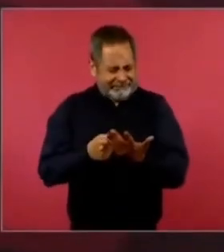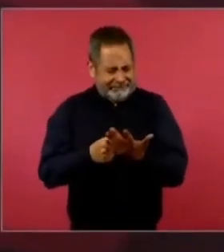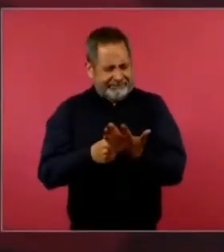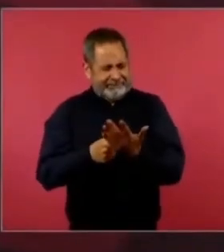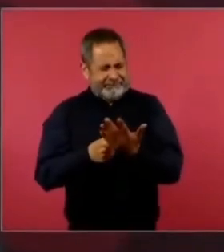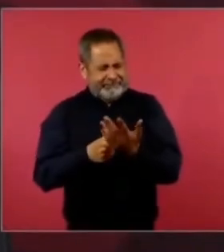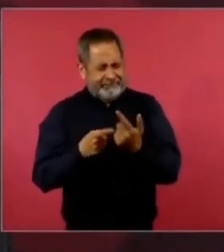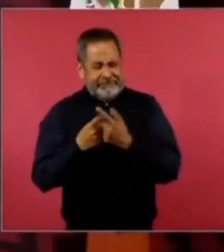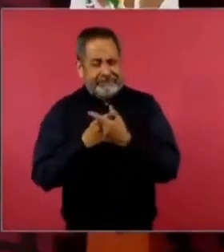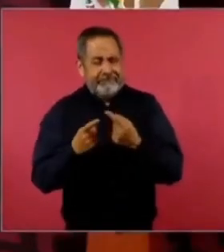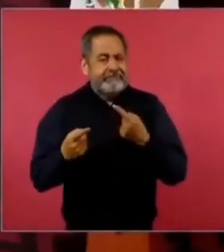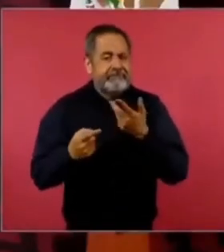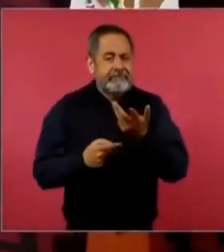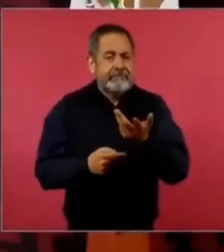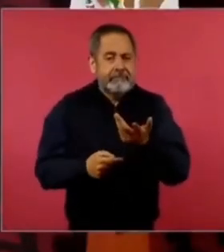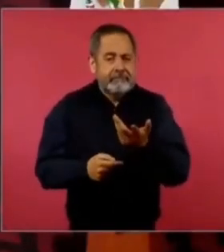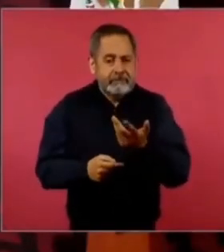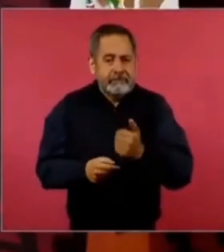es